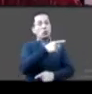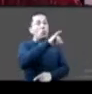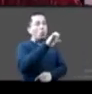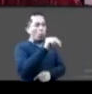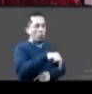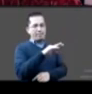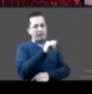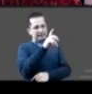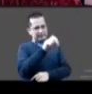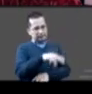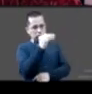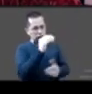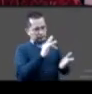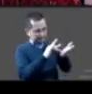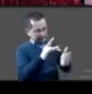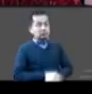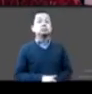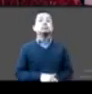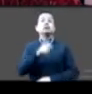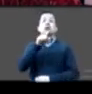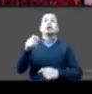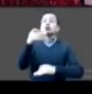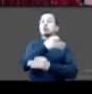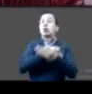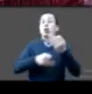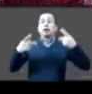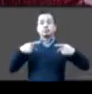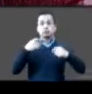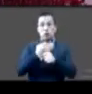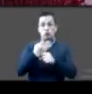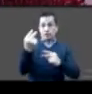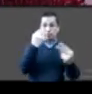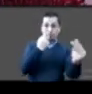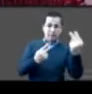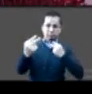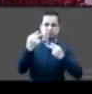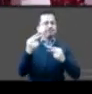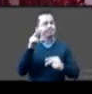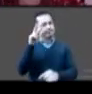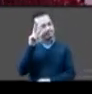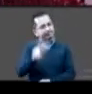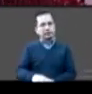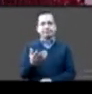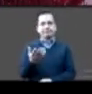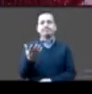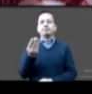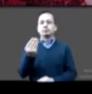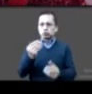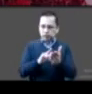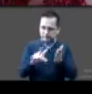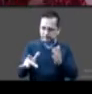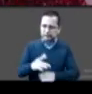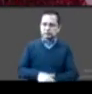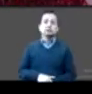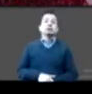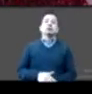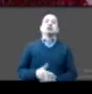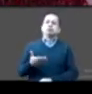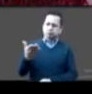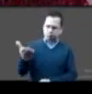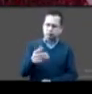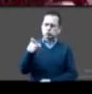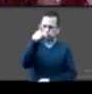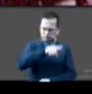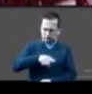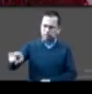todas las personas que están siguiendo esta transmisión. Pues de verdad, anímense, tengan